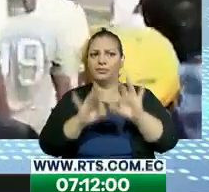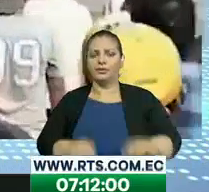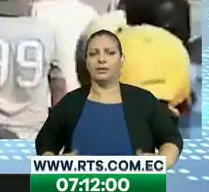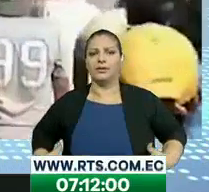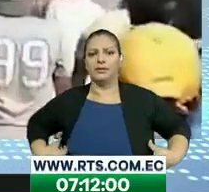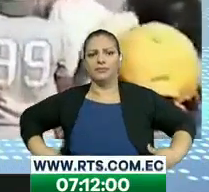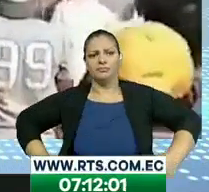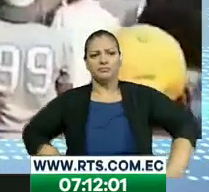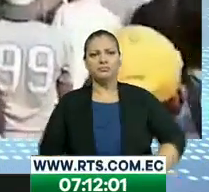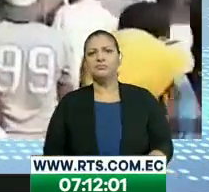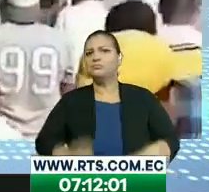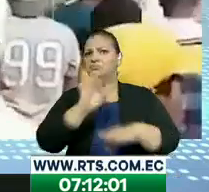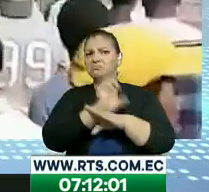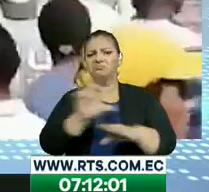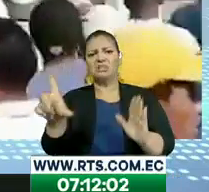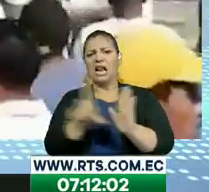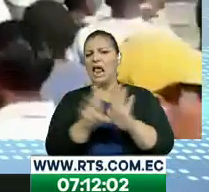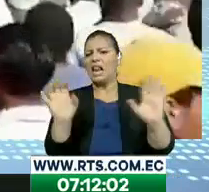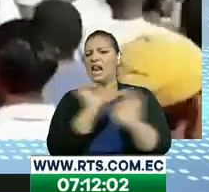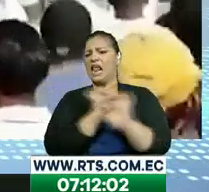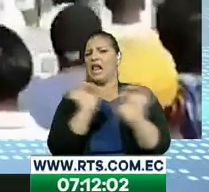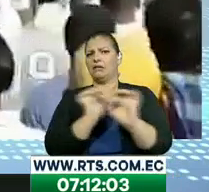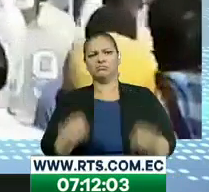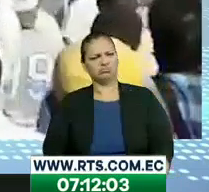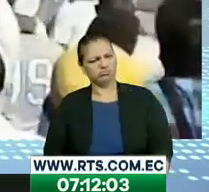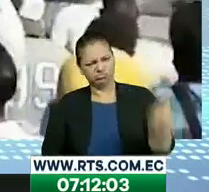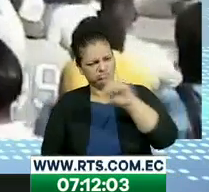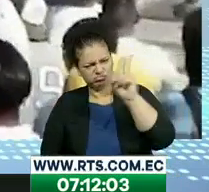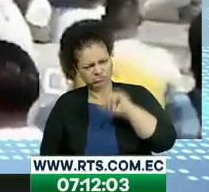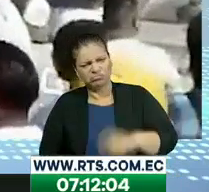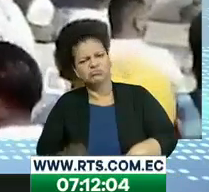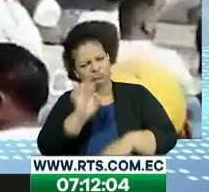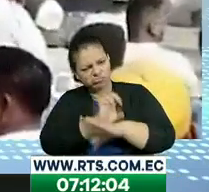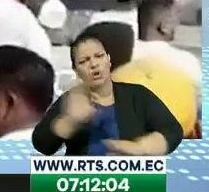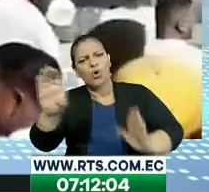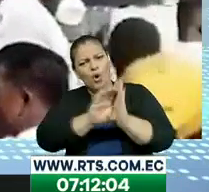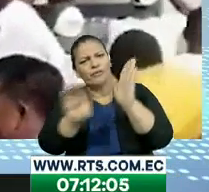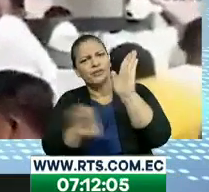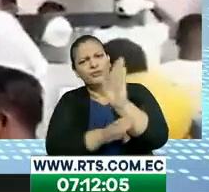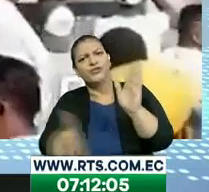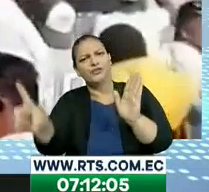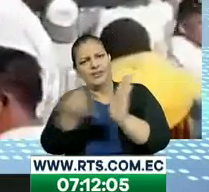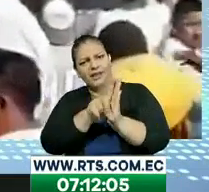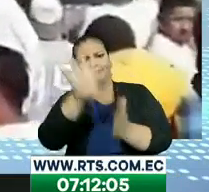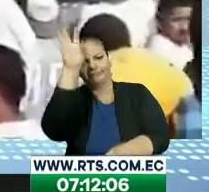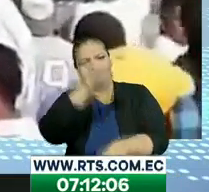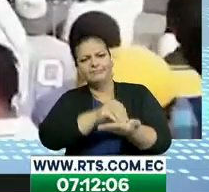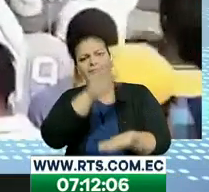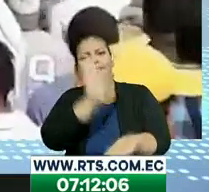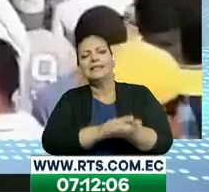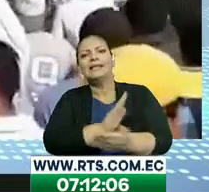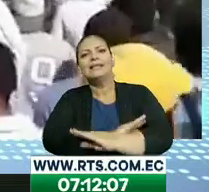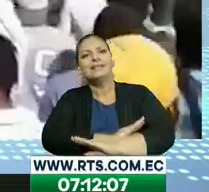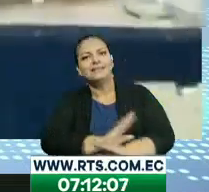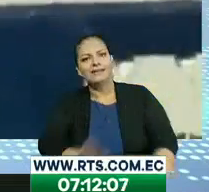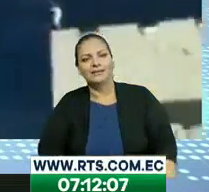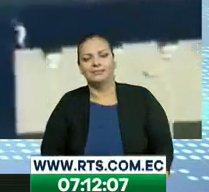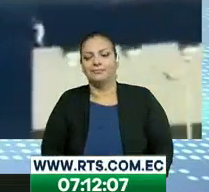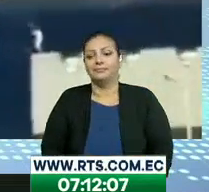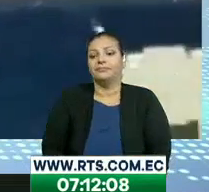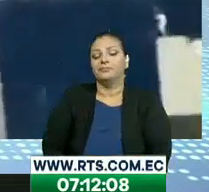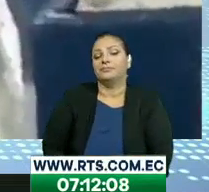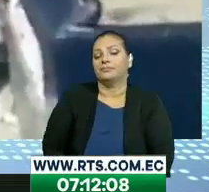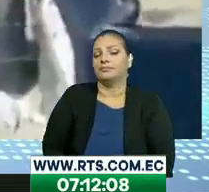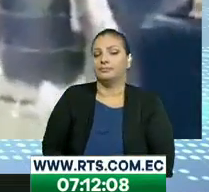en la selva y es tierra de nadie, y aquí es una jungla y cada quien hace lo que se le antoja, de ninguna manera. Cuando yo veía a través de las